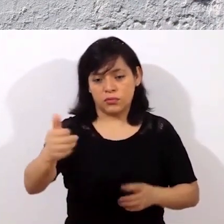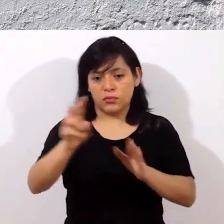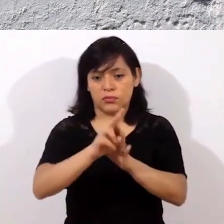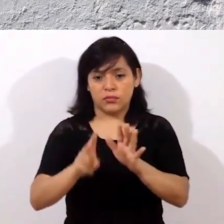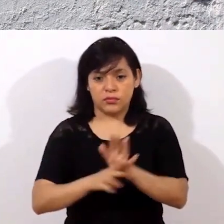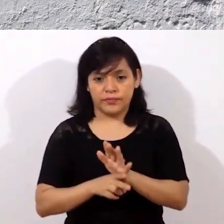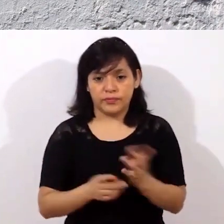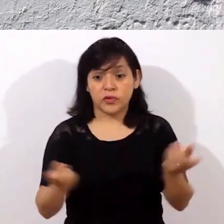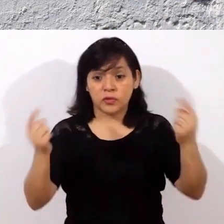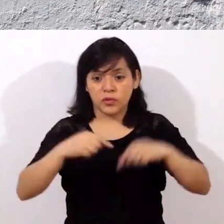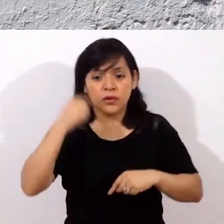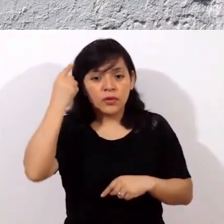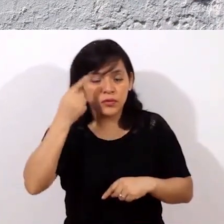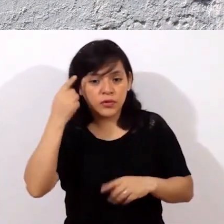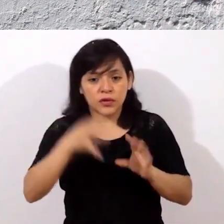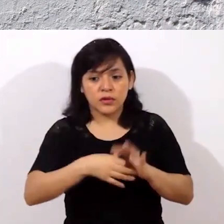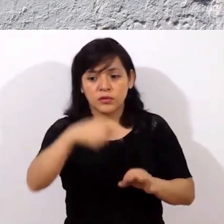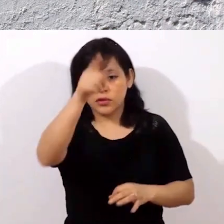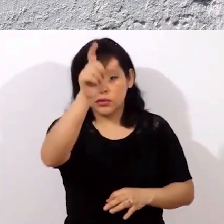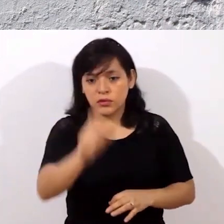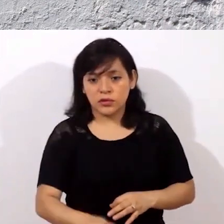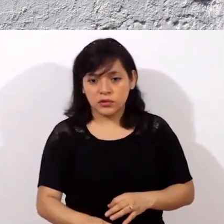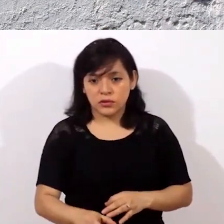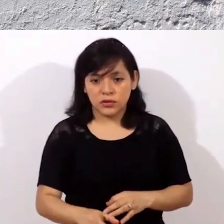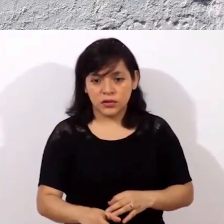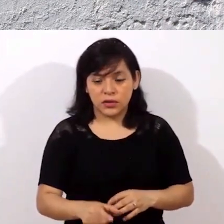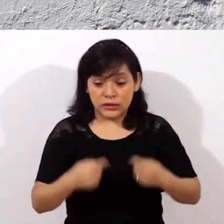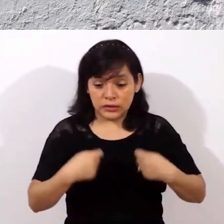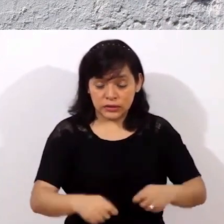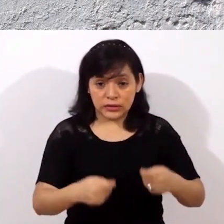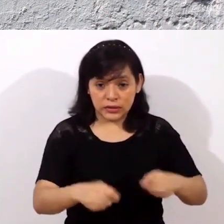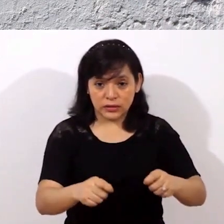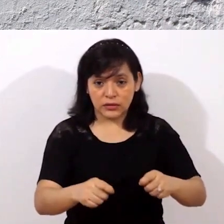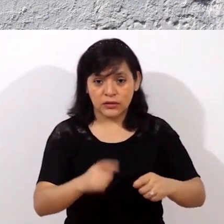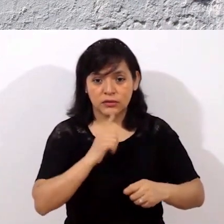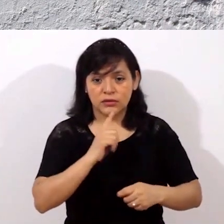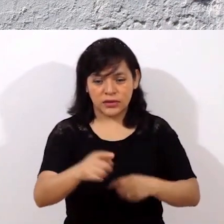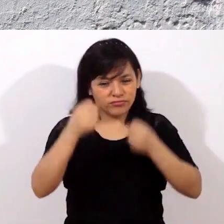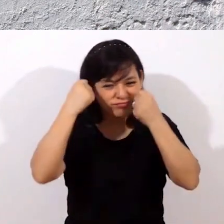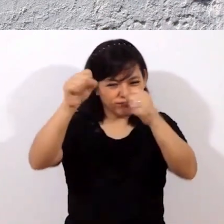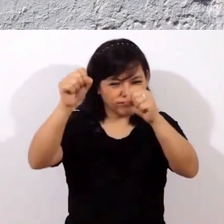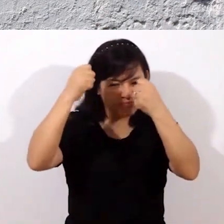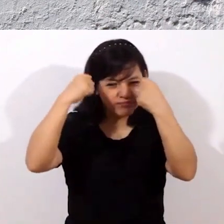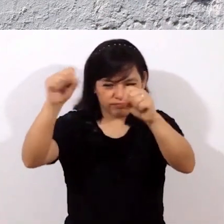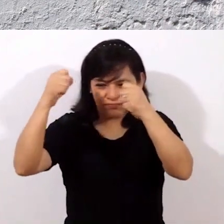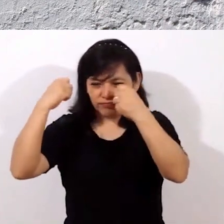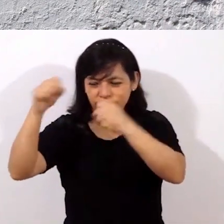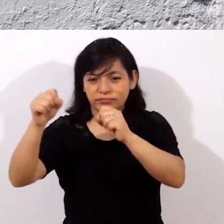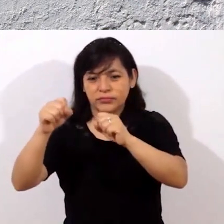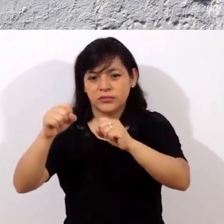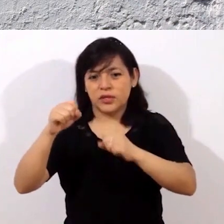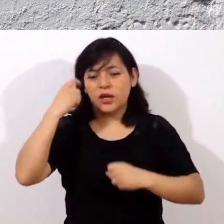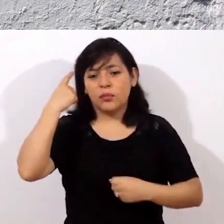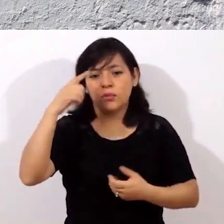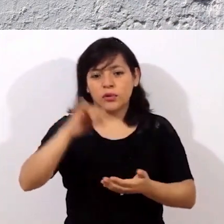persiste en ser indómita, rebelde, porque el Señor ama, y el